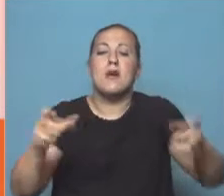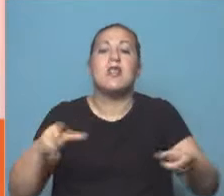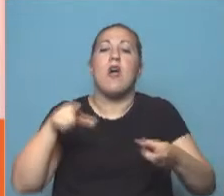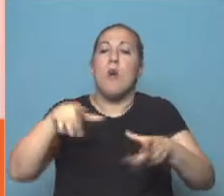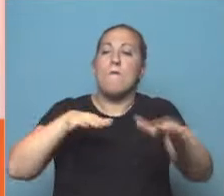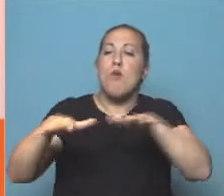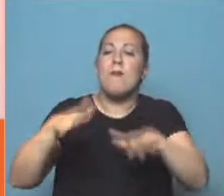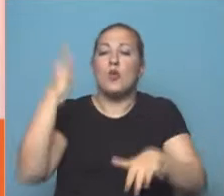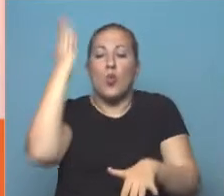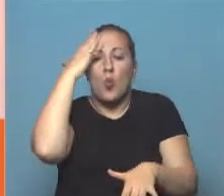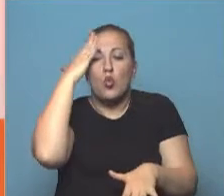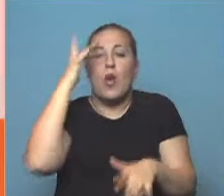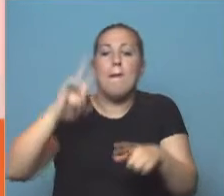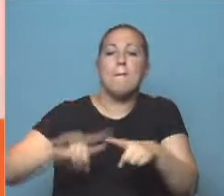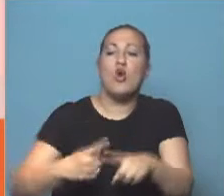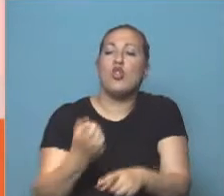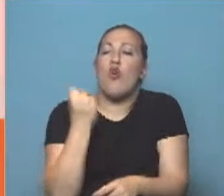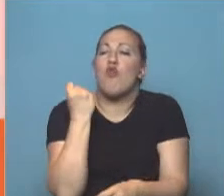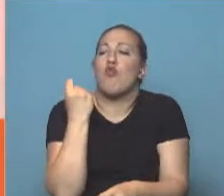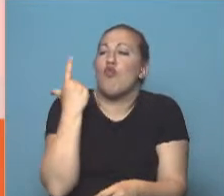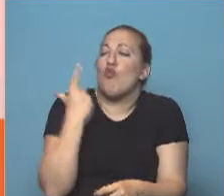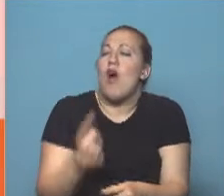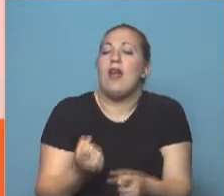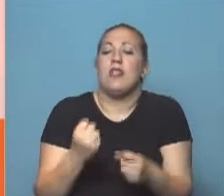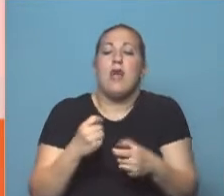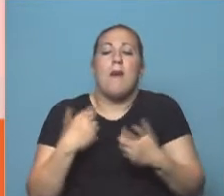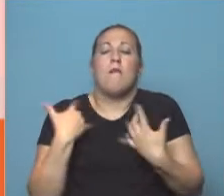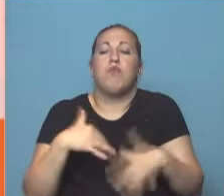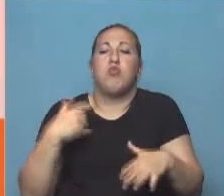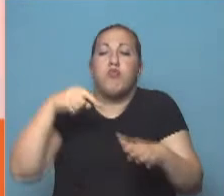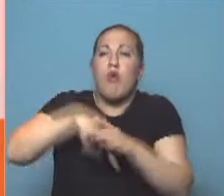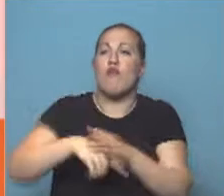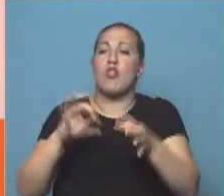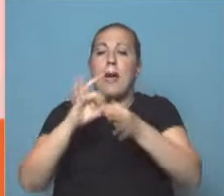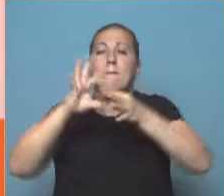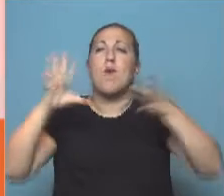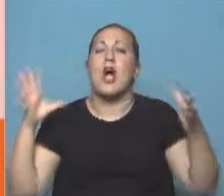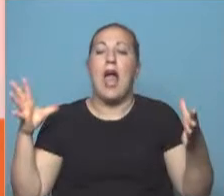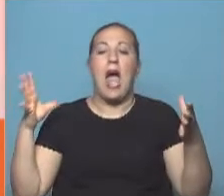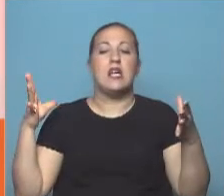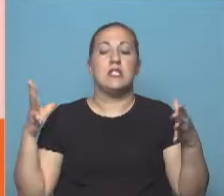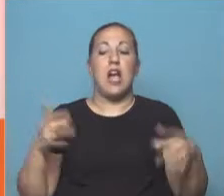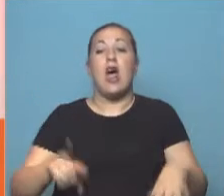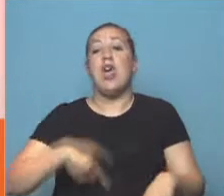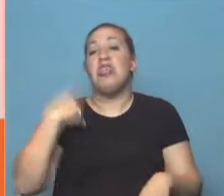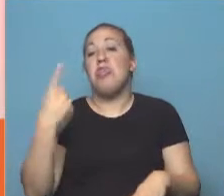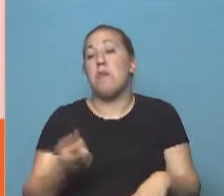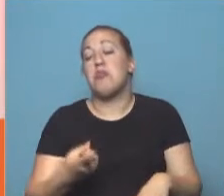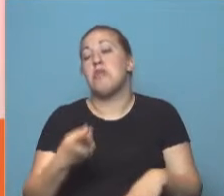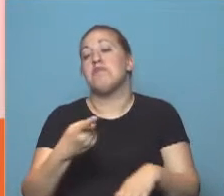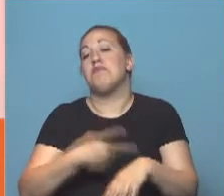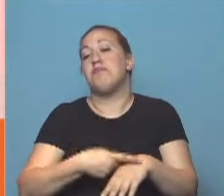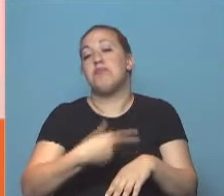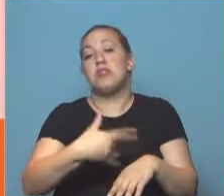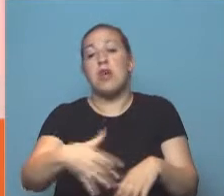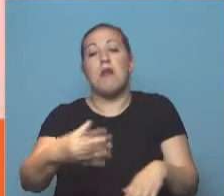cultural y político tan fuerte y tan profundo que alumbró la primera democracia, o la primavera democrática. Y después, con el tiempo, esa